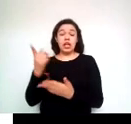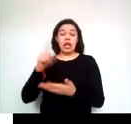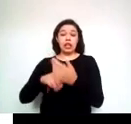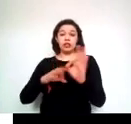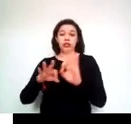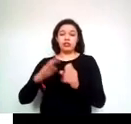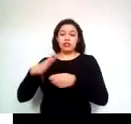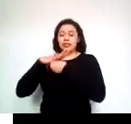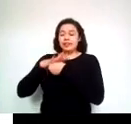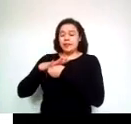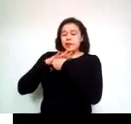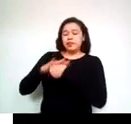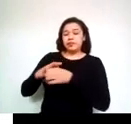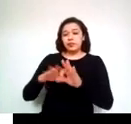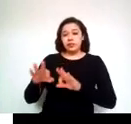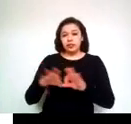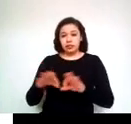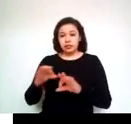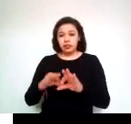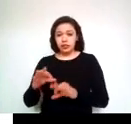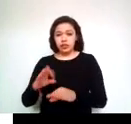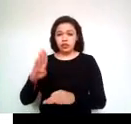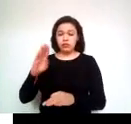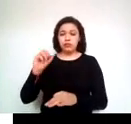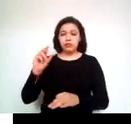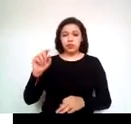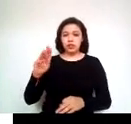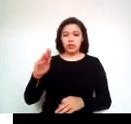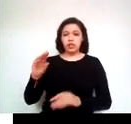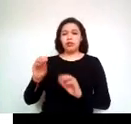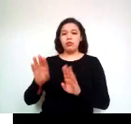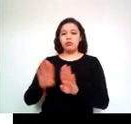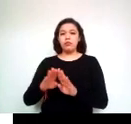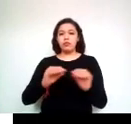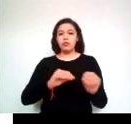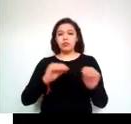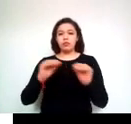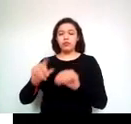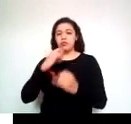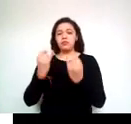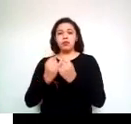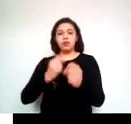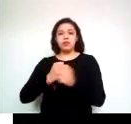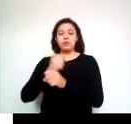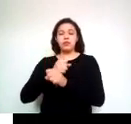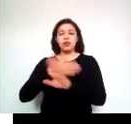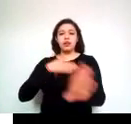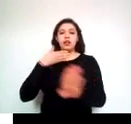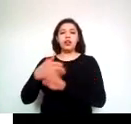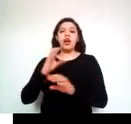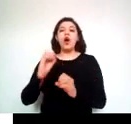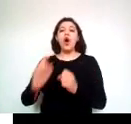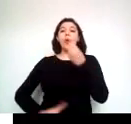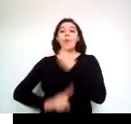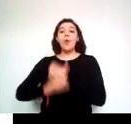estrés laboral, el burnout, el moving, que moving lo determina la norma también como violencia laboral, o con problemas que realmente